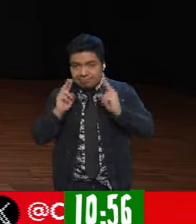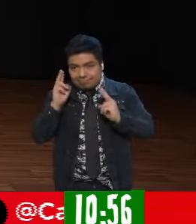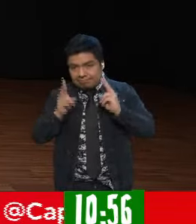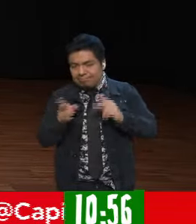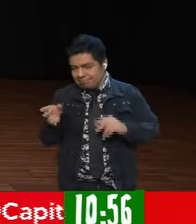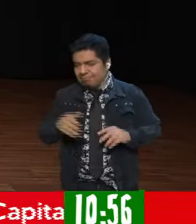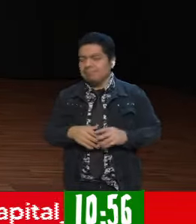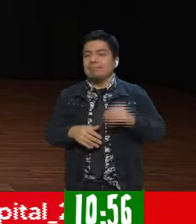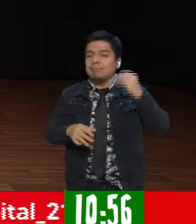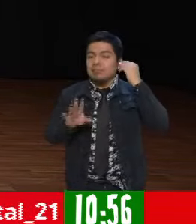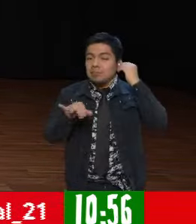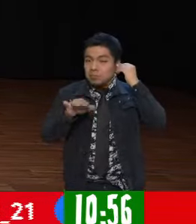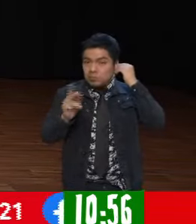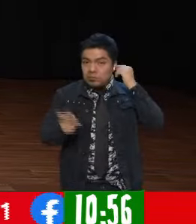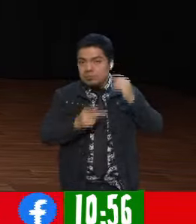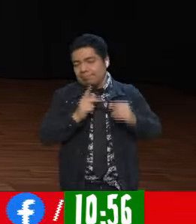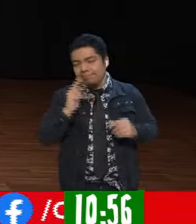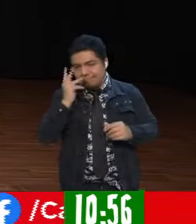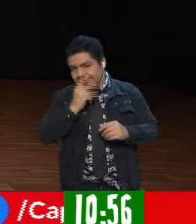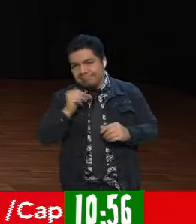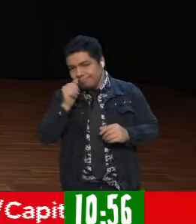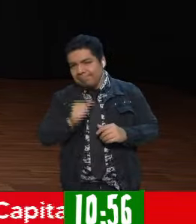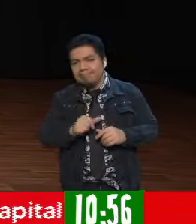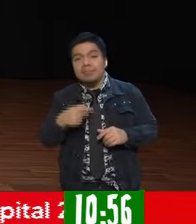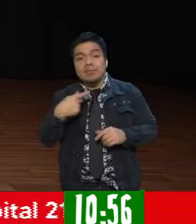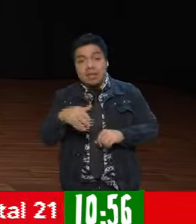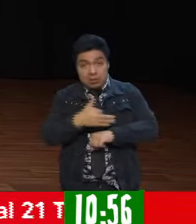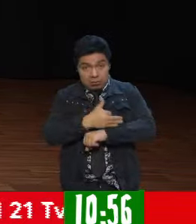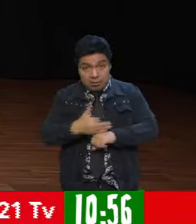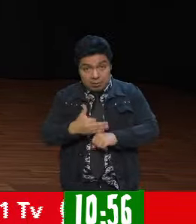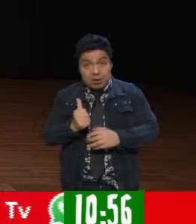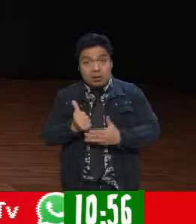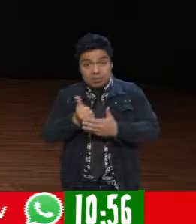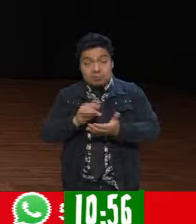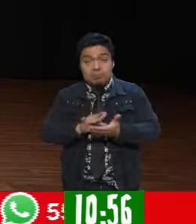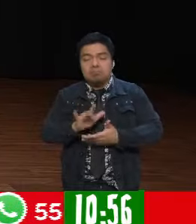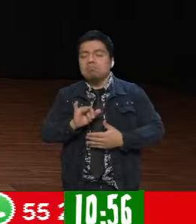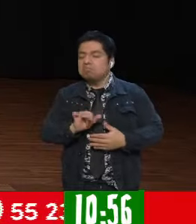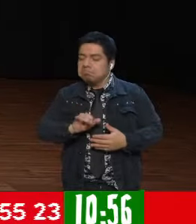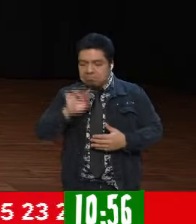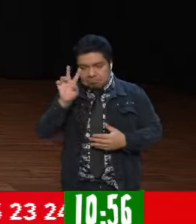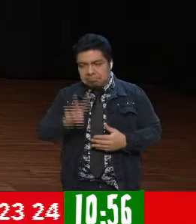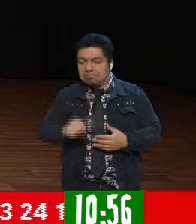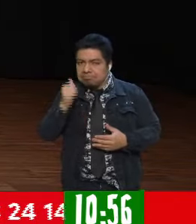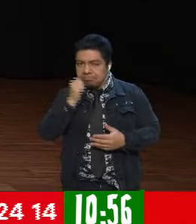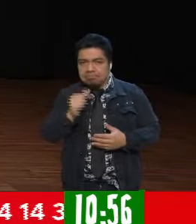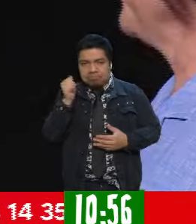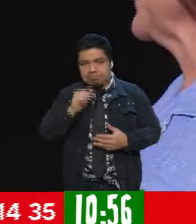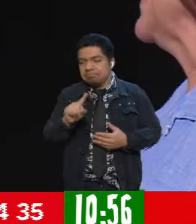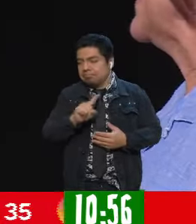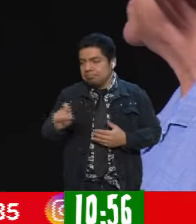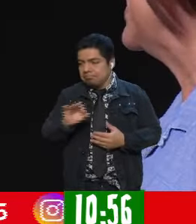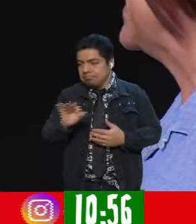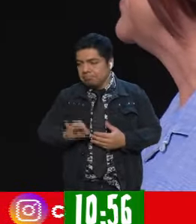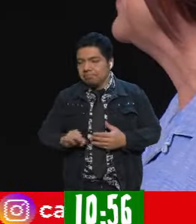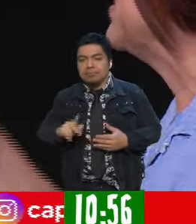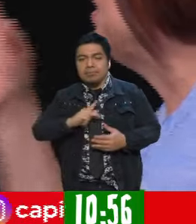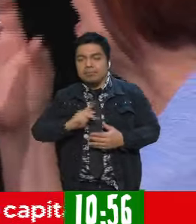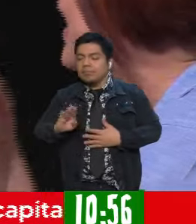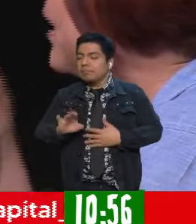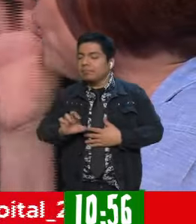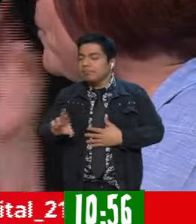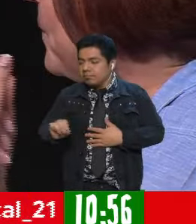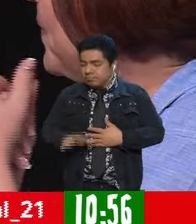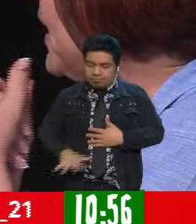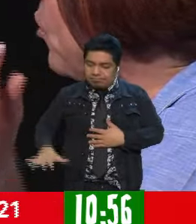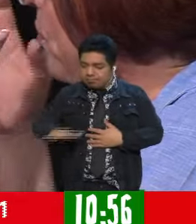Oiga, qué bonito. Y en su familia lo apoyaron. Totalmente. Digamos que ese barrio es como si fuera mi familia. Oye,